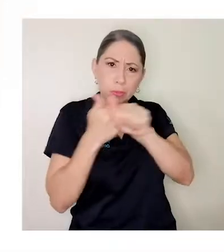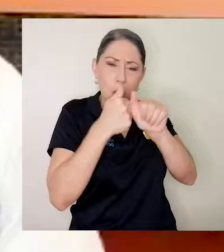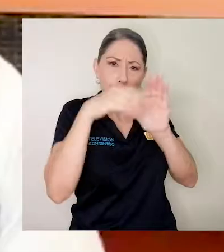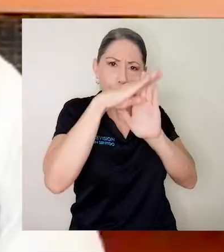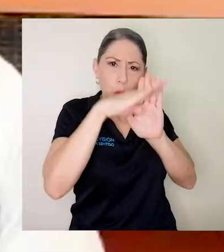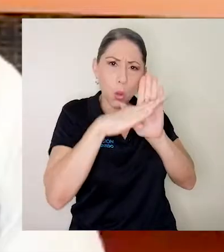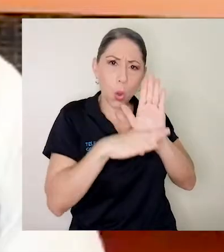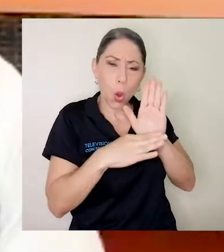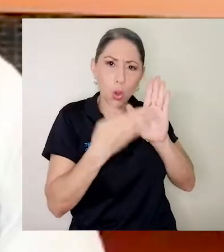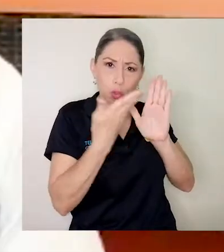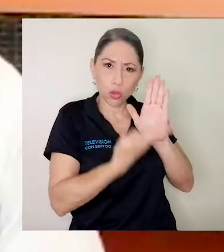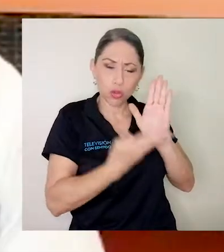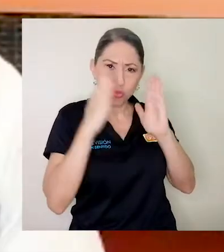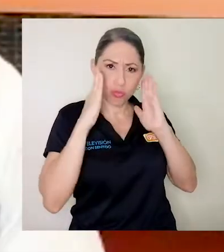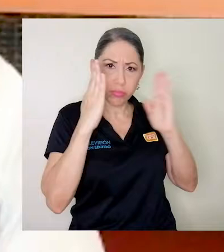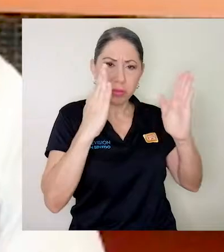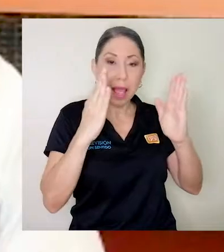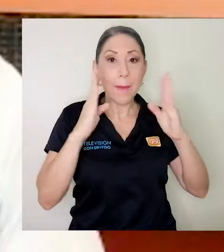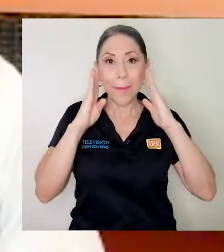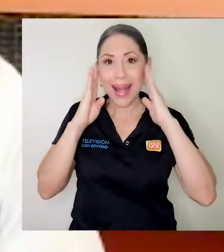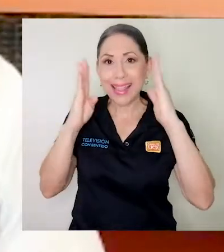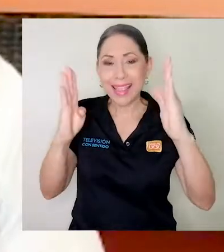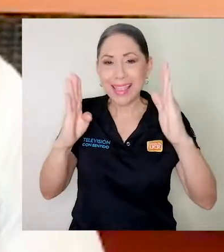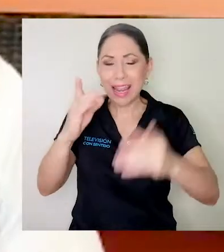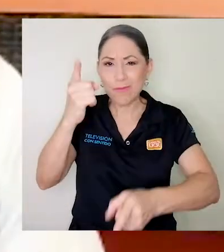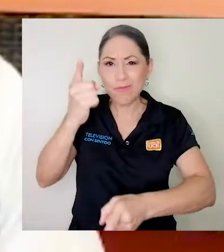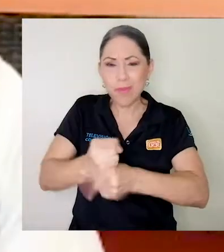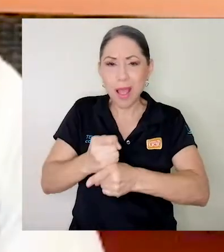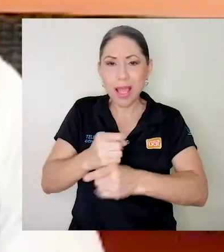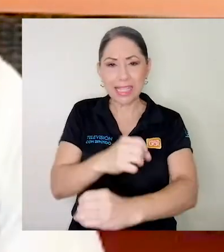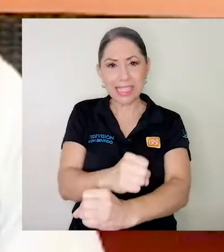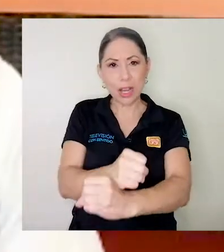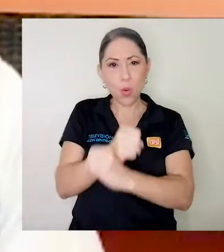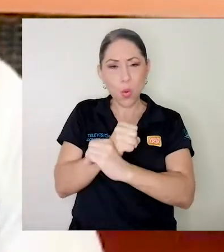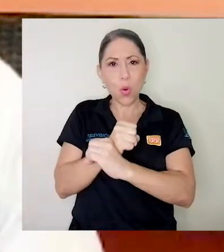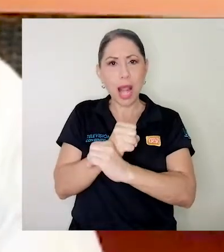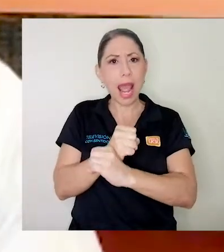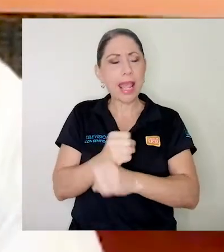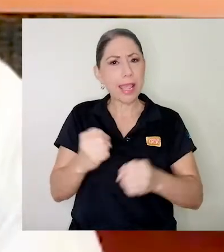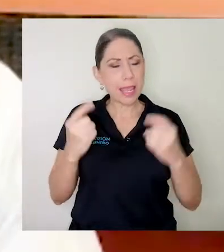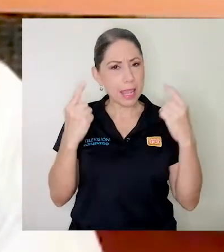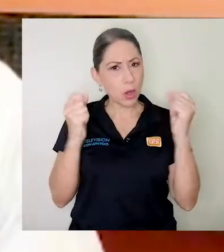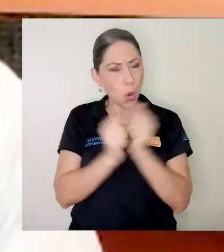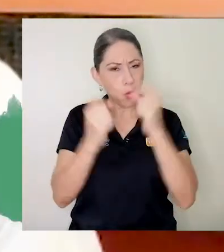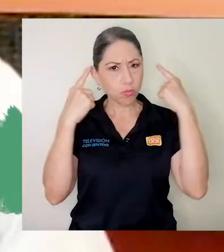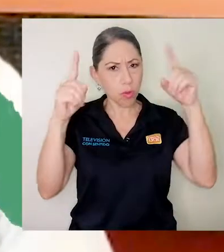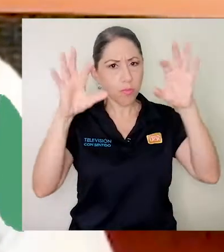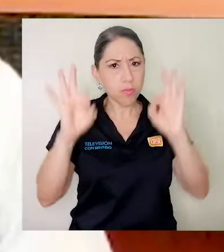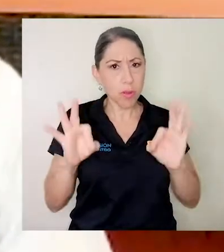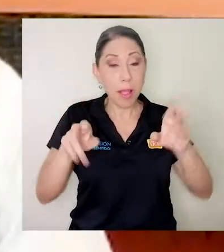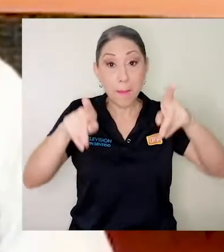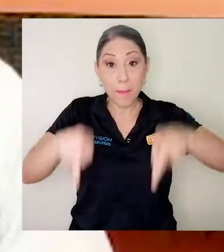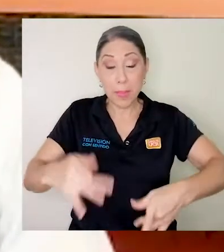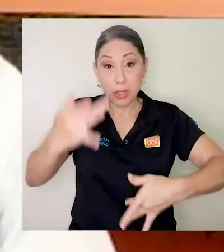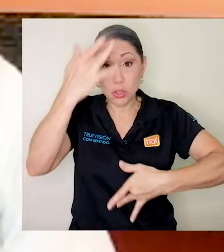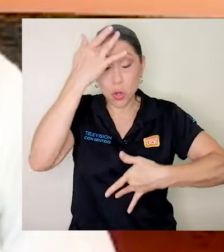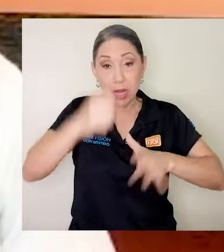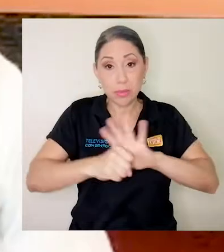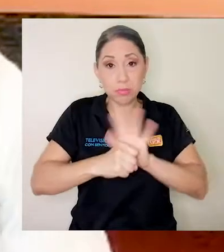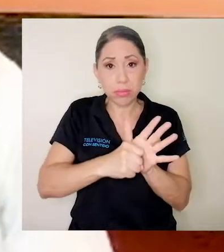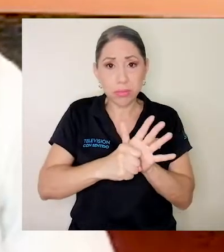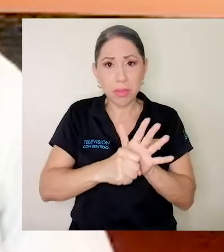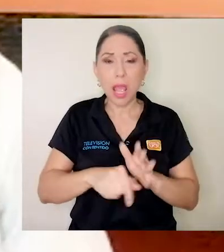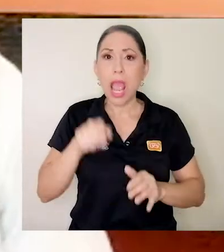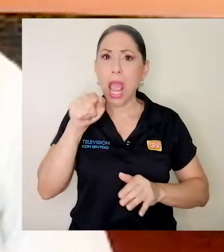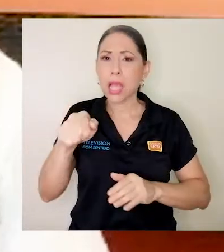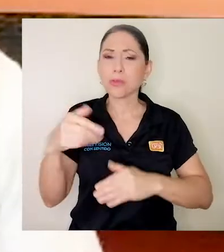poder atender de manera oportuna, segura y eficaz a los pacientes que pueden tener COVID-19. Y